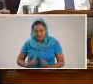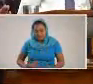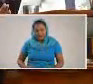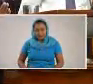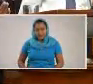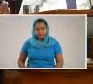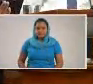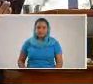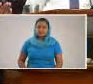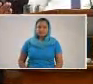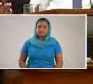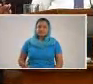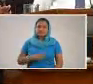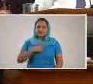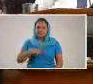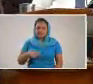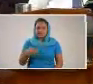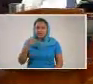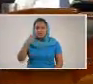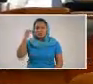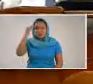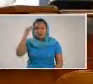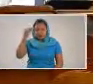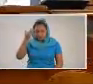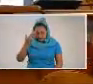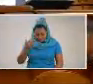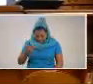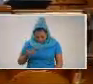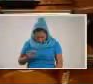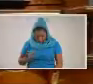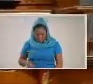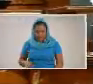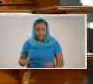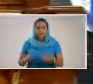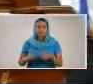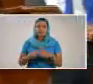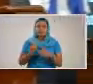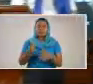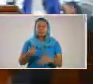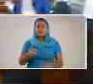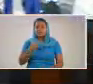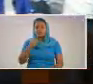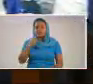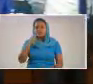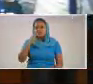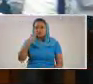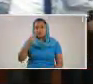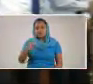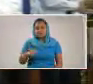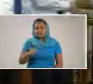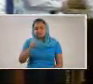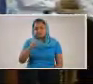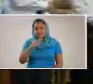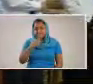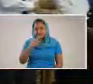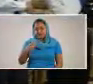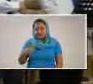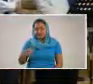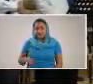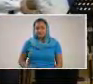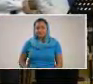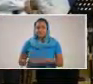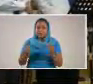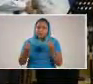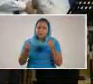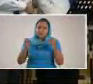estar cabizbajo. O como dijo aquel hermano, ¿verdad? Cabizbundo y meditabajo, ¿verdad? Mucha